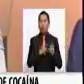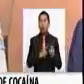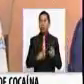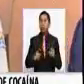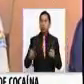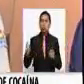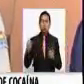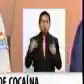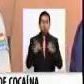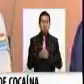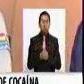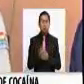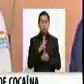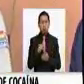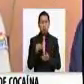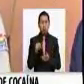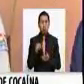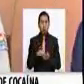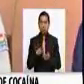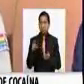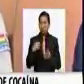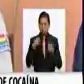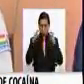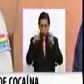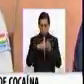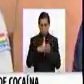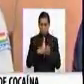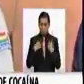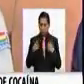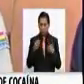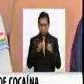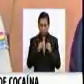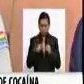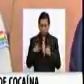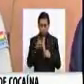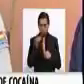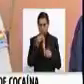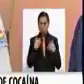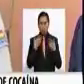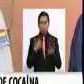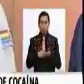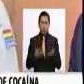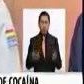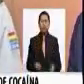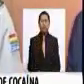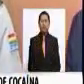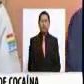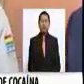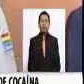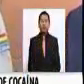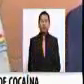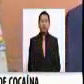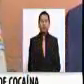el conductor y cuando revisamos pues estaba ahí la cantidad que hemos indicado